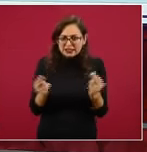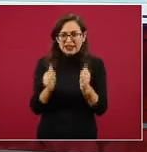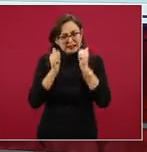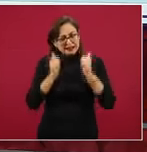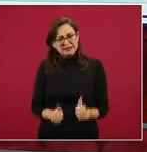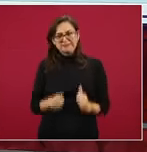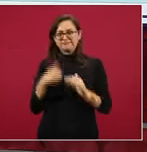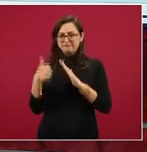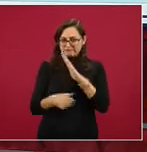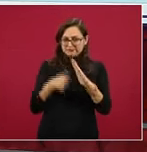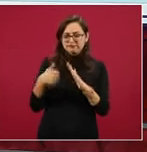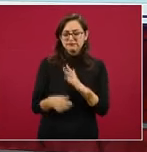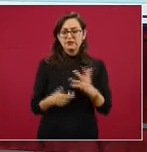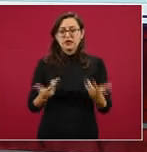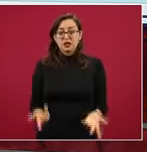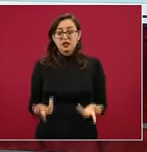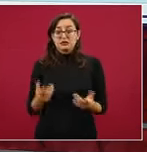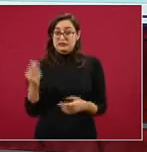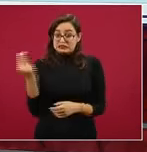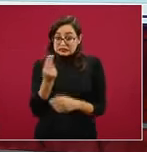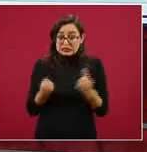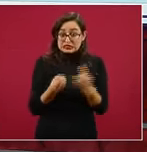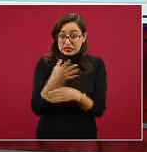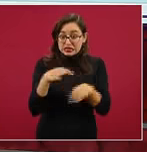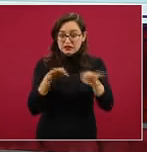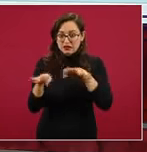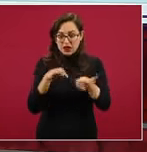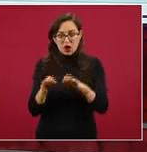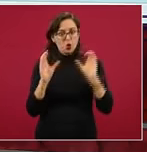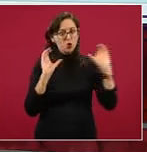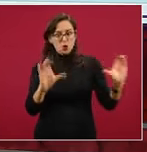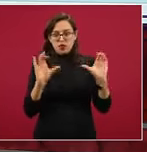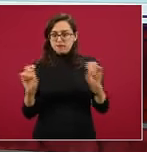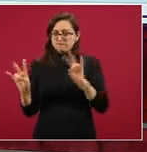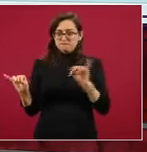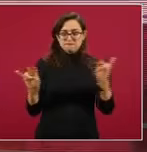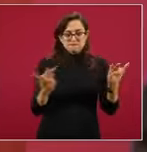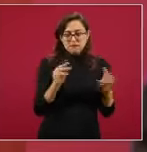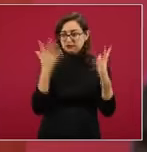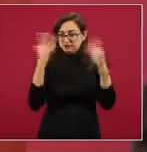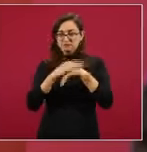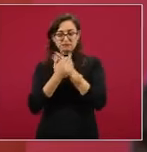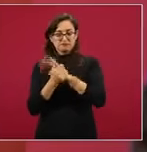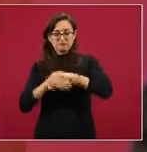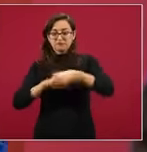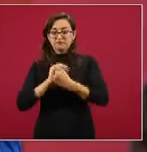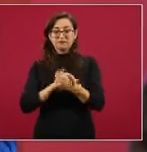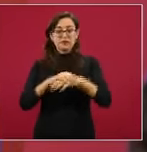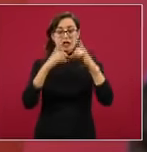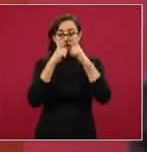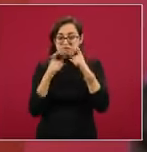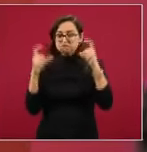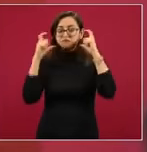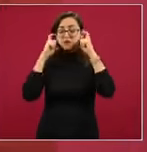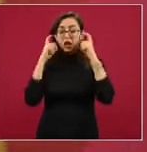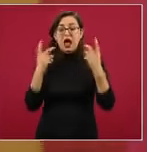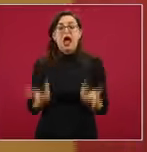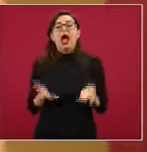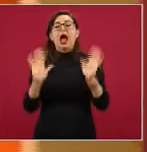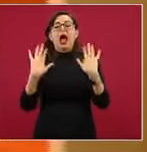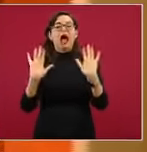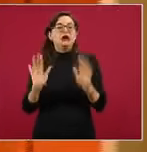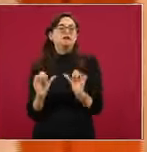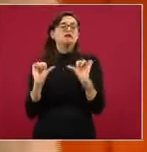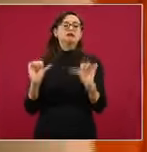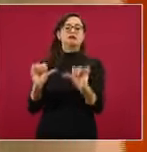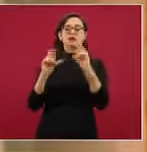manos bien, hay que usar bien el cubrebocas, no hay que estar cerca de otras personas aunque traigan cubrebocas. Esto es muy importante. El